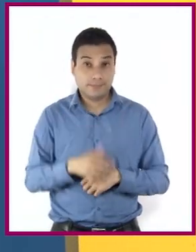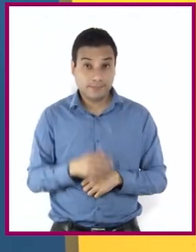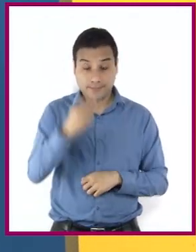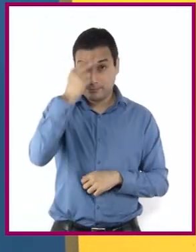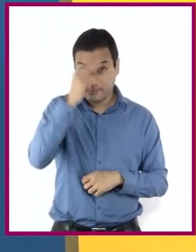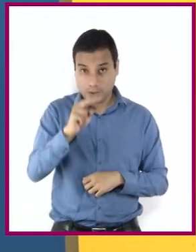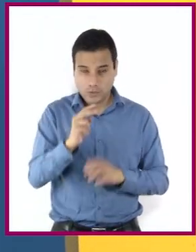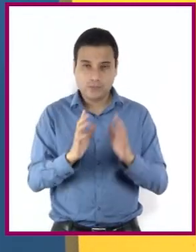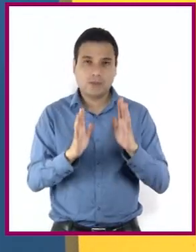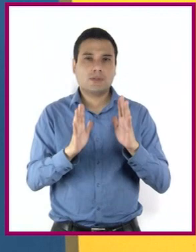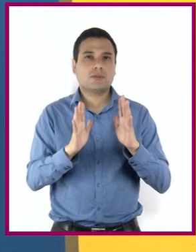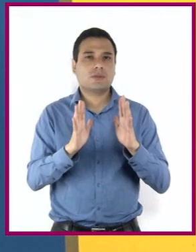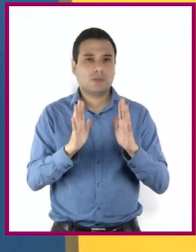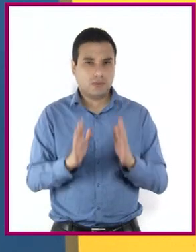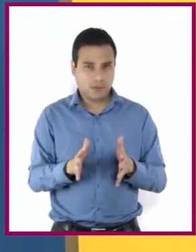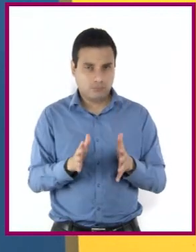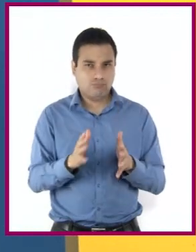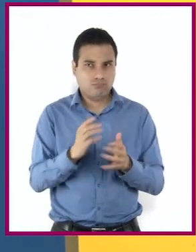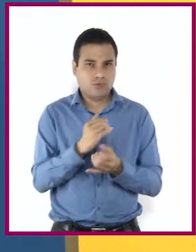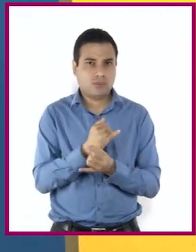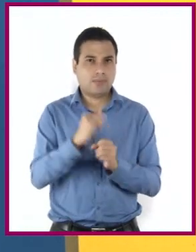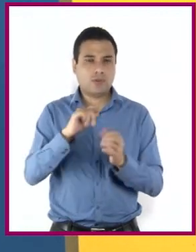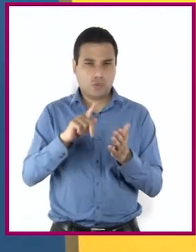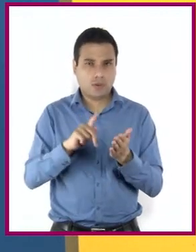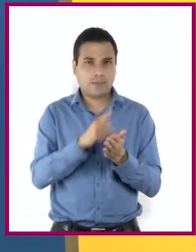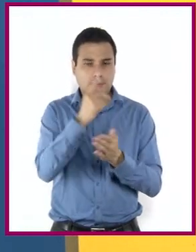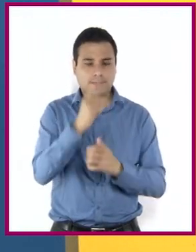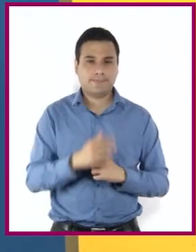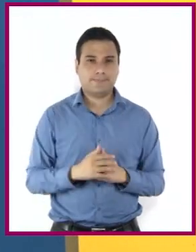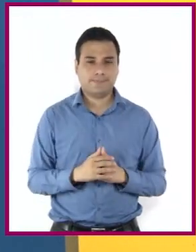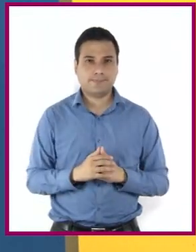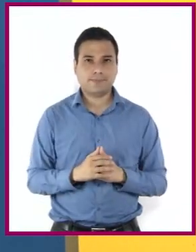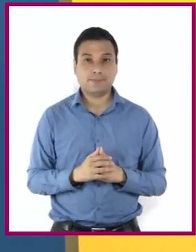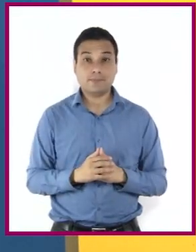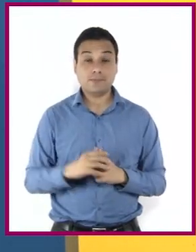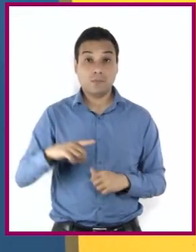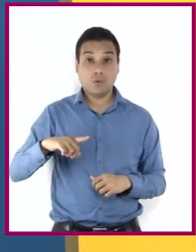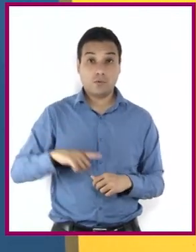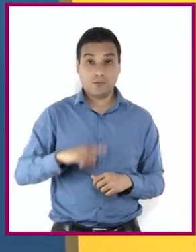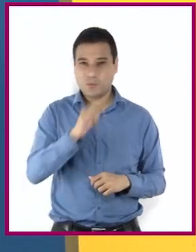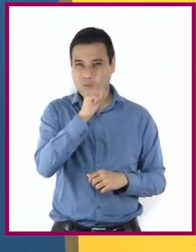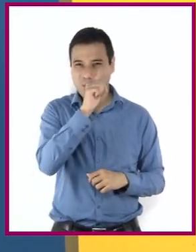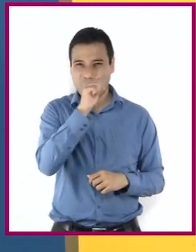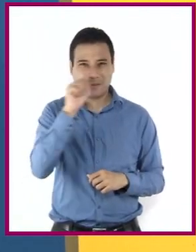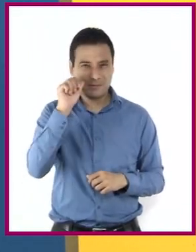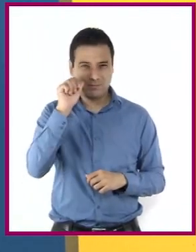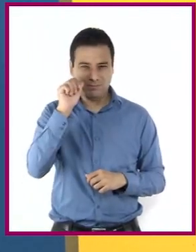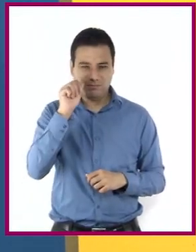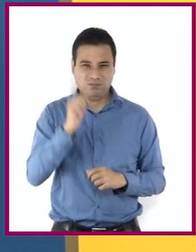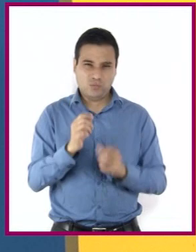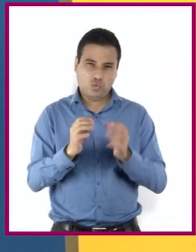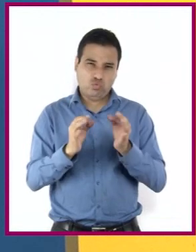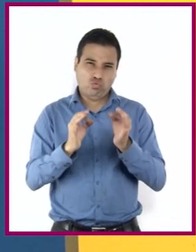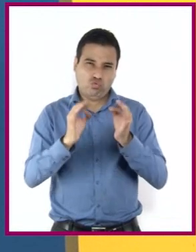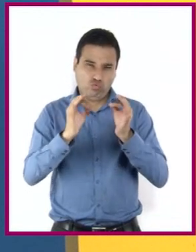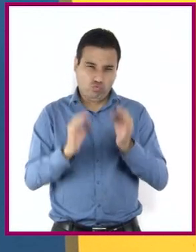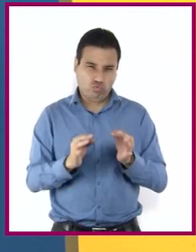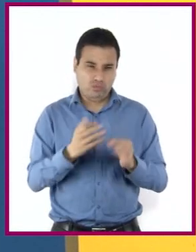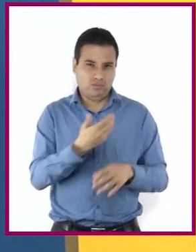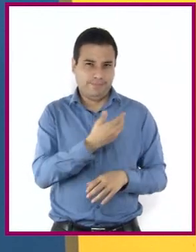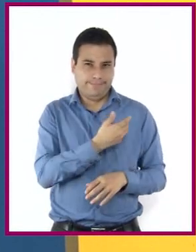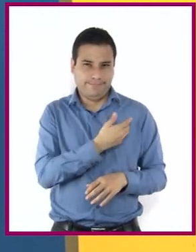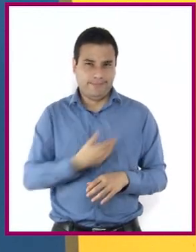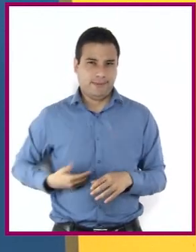México refrendó su soberanía nacional frente al mundo. Benito Juárez, quien era el presidente en ese momento